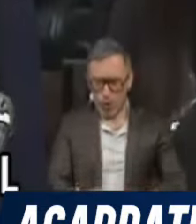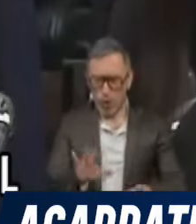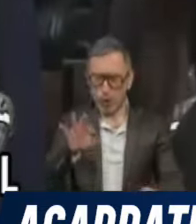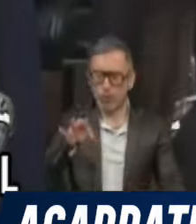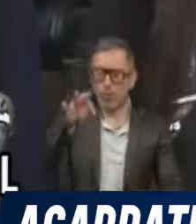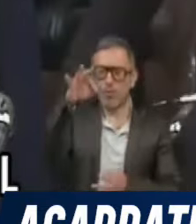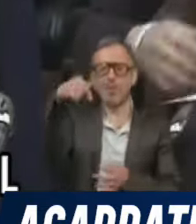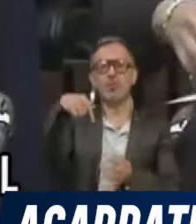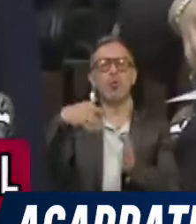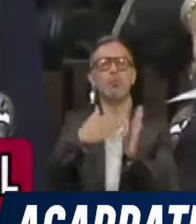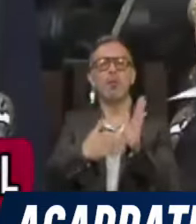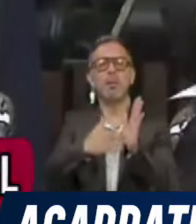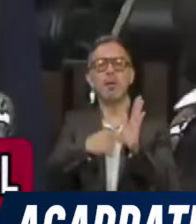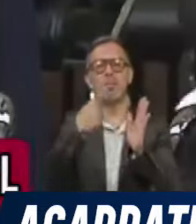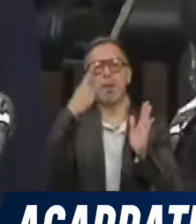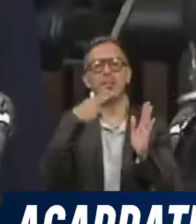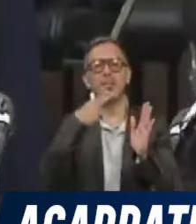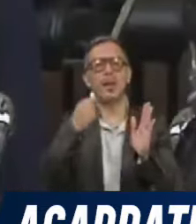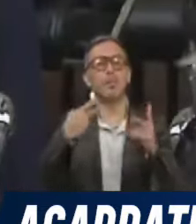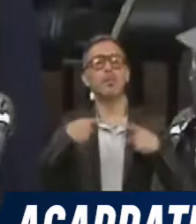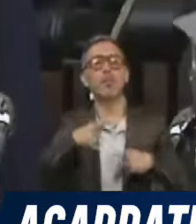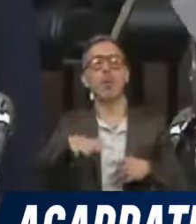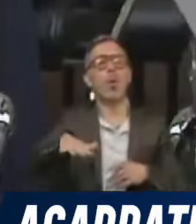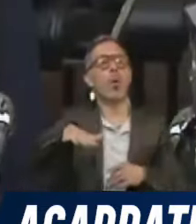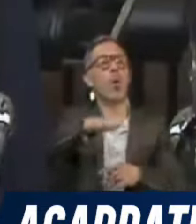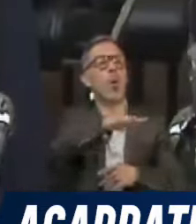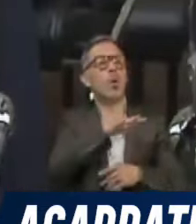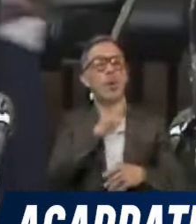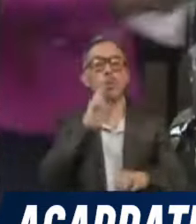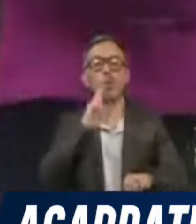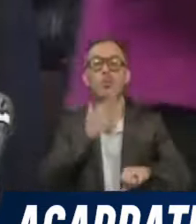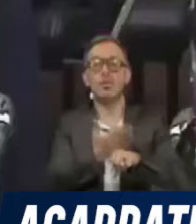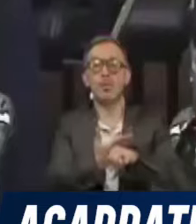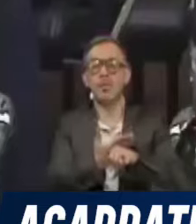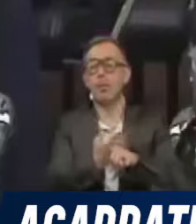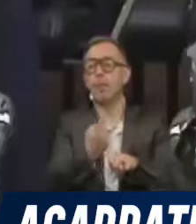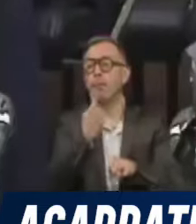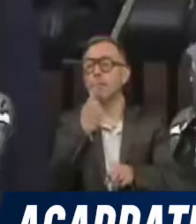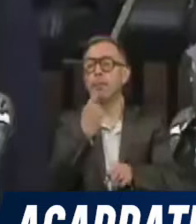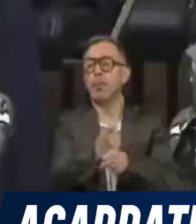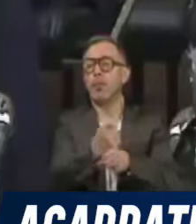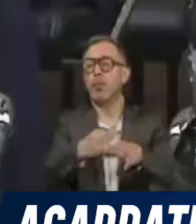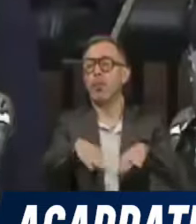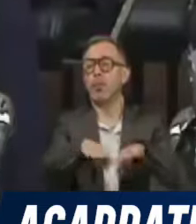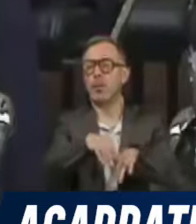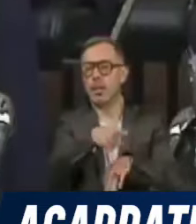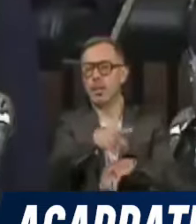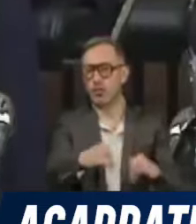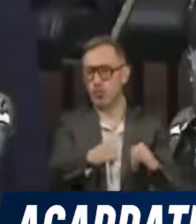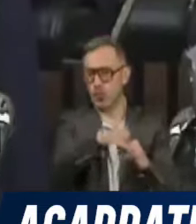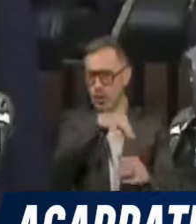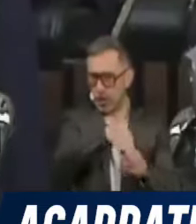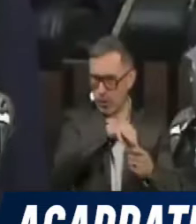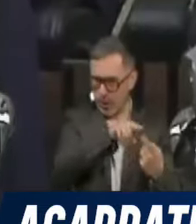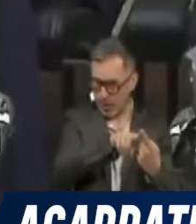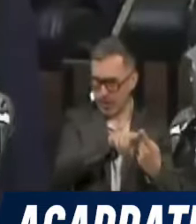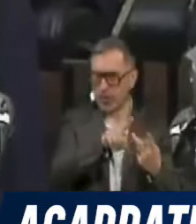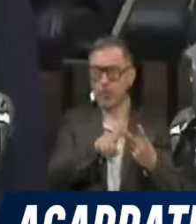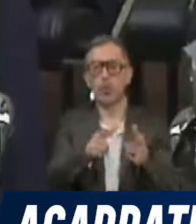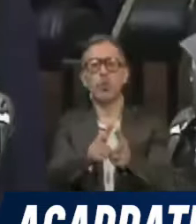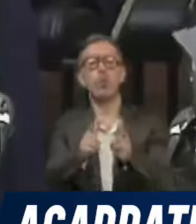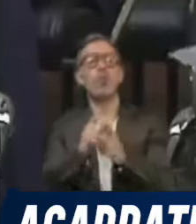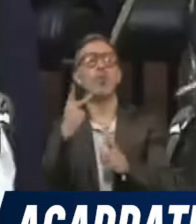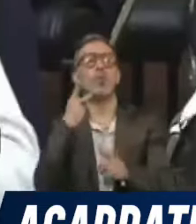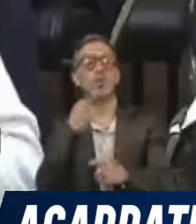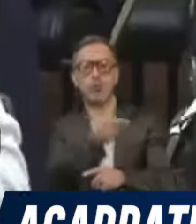agentes involucrados en el proceso electoral principalmente las autoridades electorales y los partidos políticos para que con